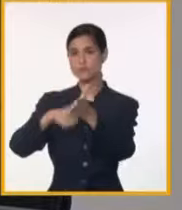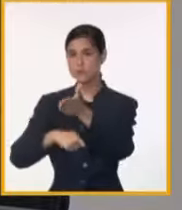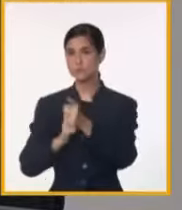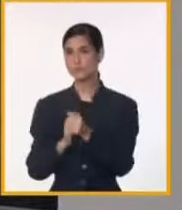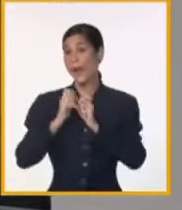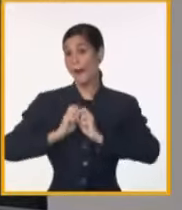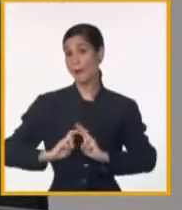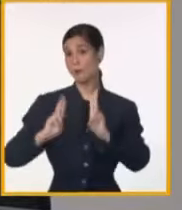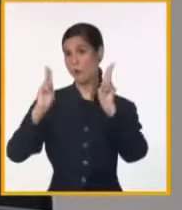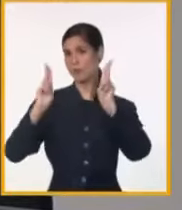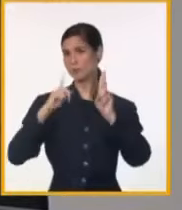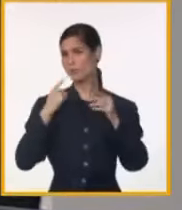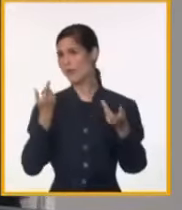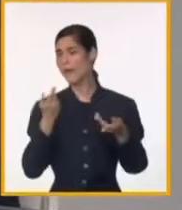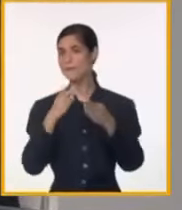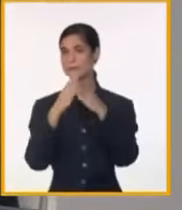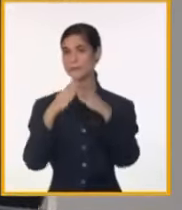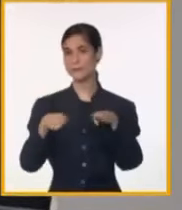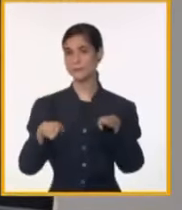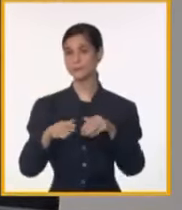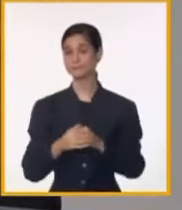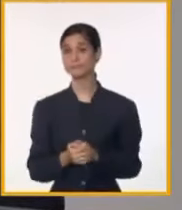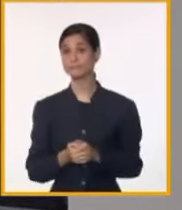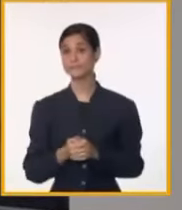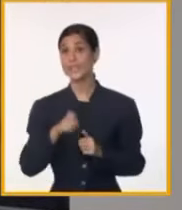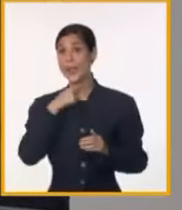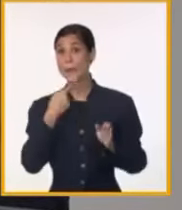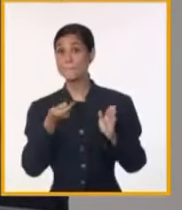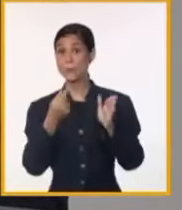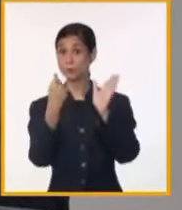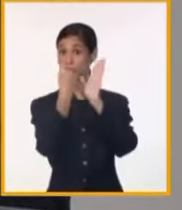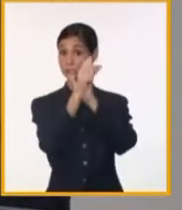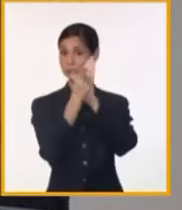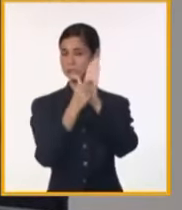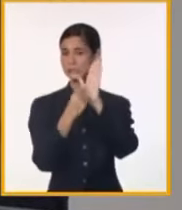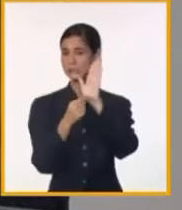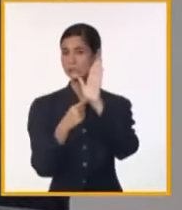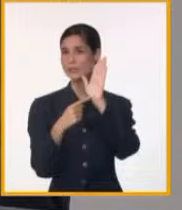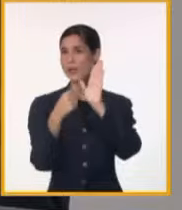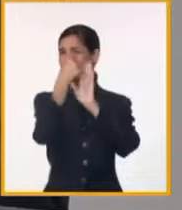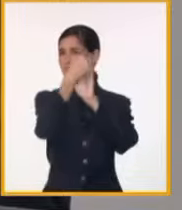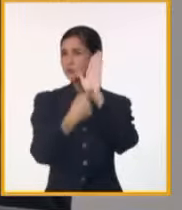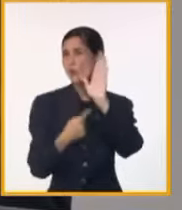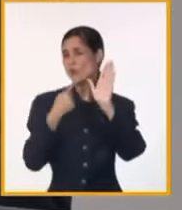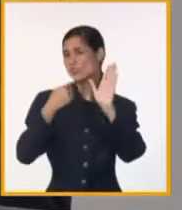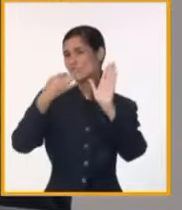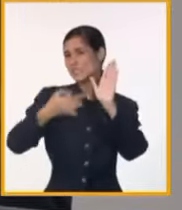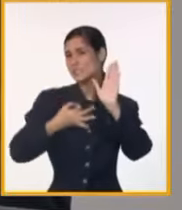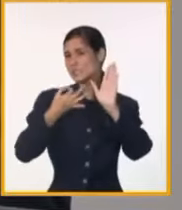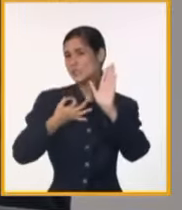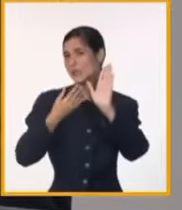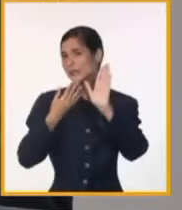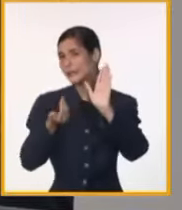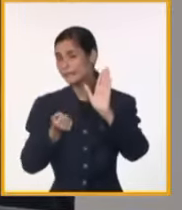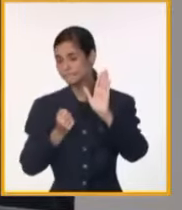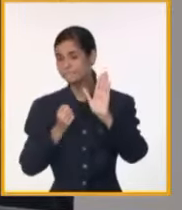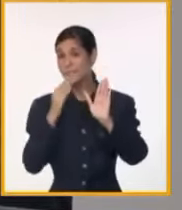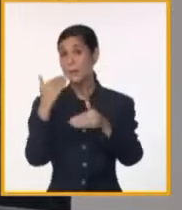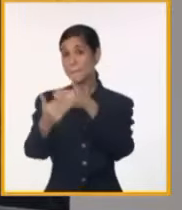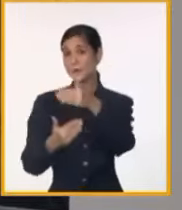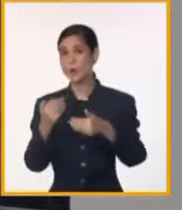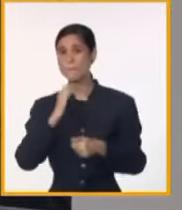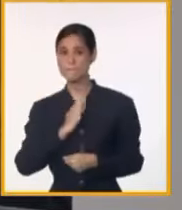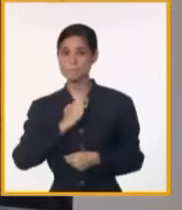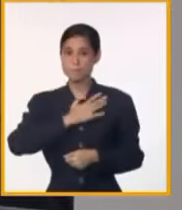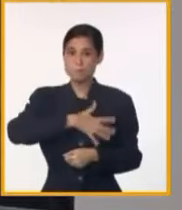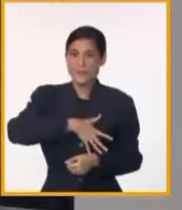contentísimos y los acuerdos de Abraham en ninguna de sus letras des desde el principio fin mencionan para nada ni el problema de Palestina